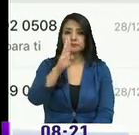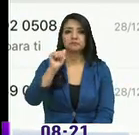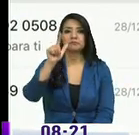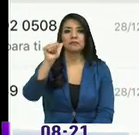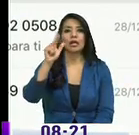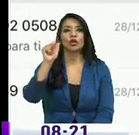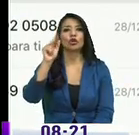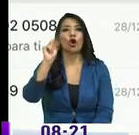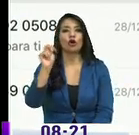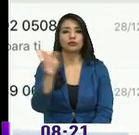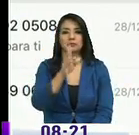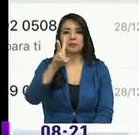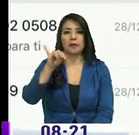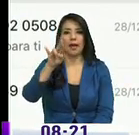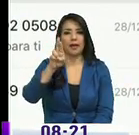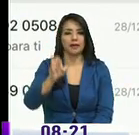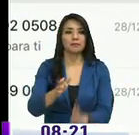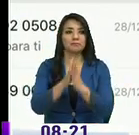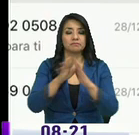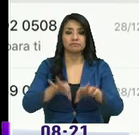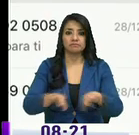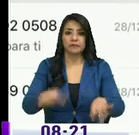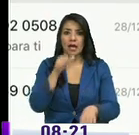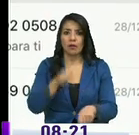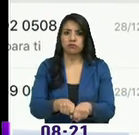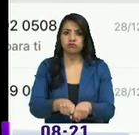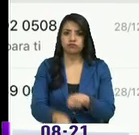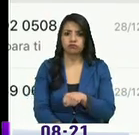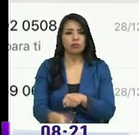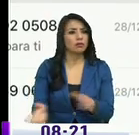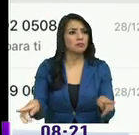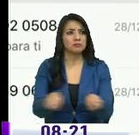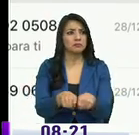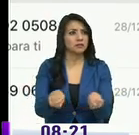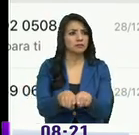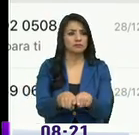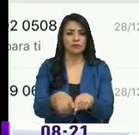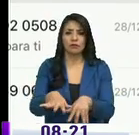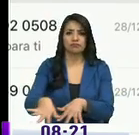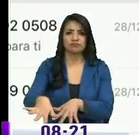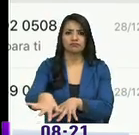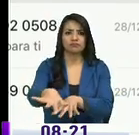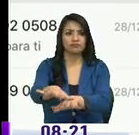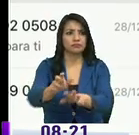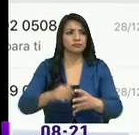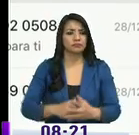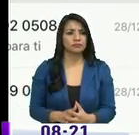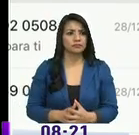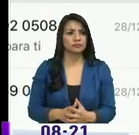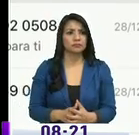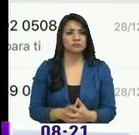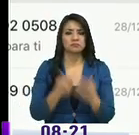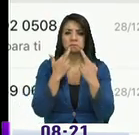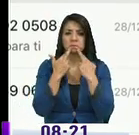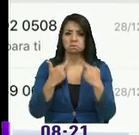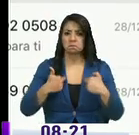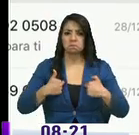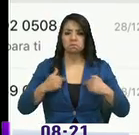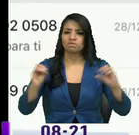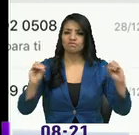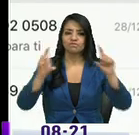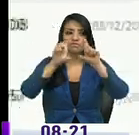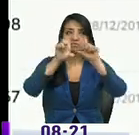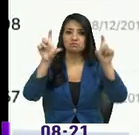les pedimos que nos ayuden con una fuga de agua. Parece que esta es otra fuga de agua también en el balcón de Valle. No han tenido respuesta por parte de